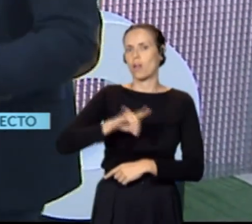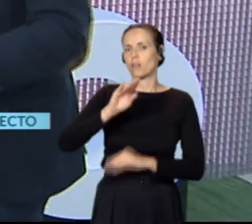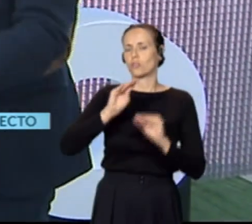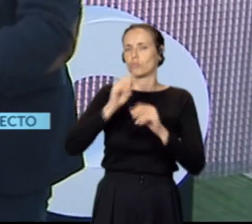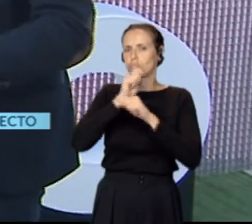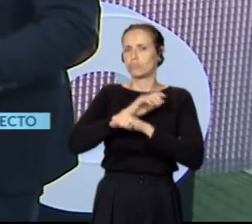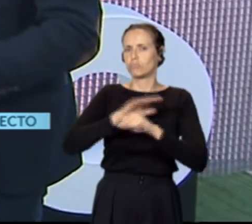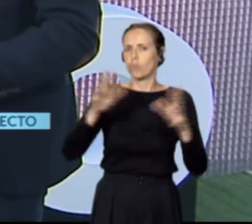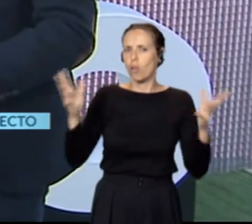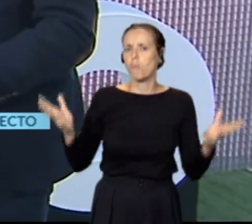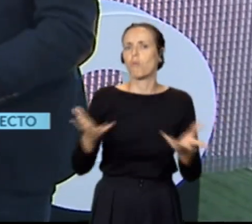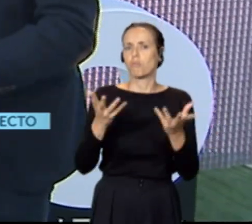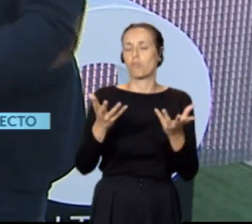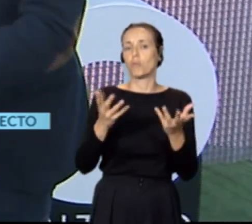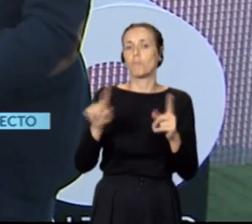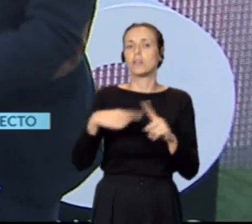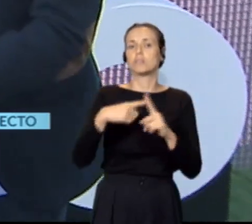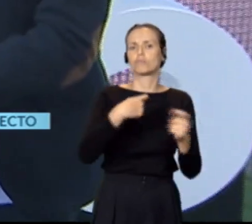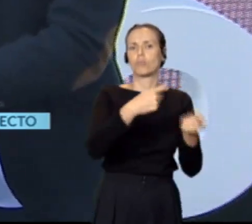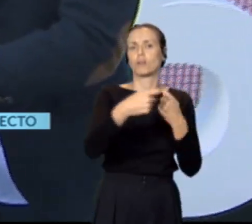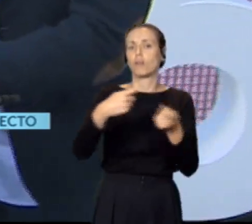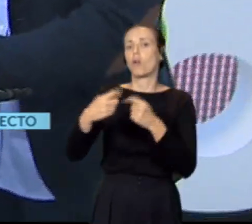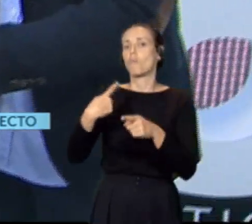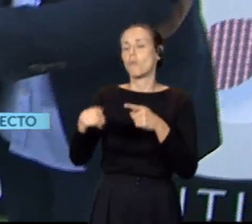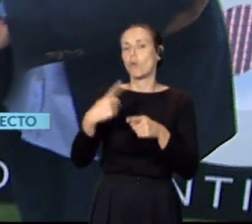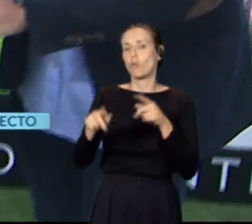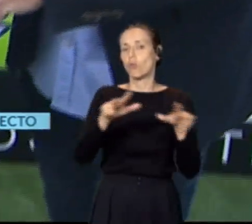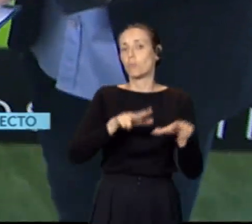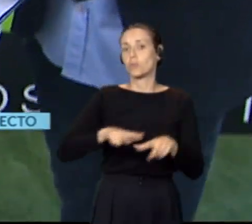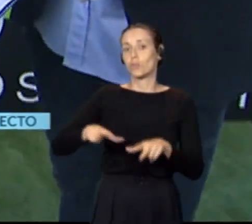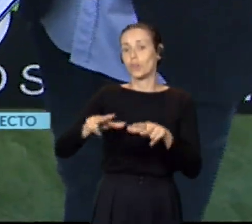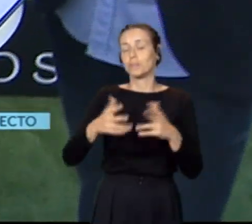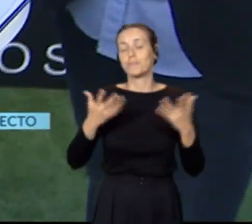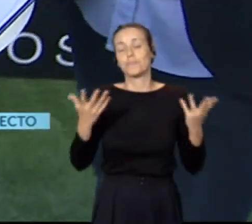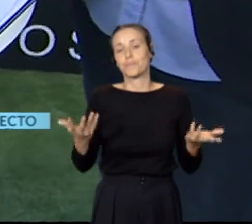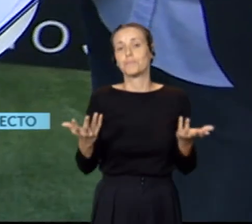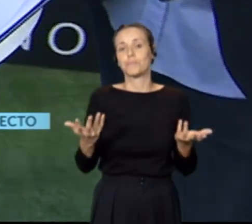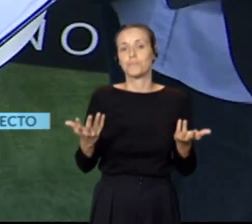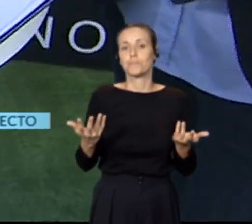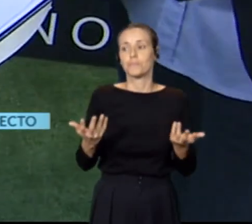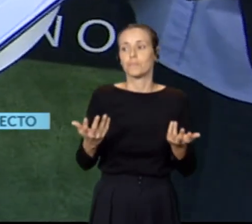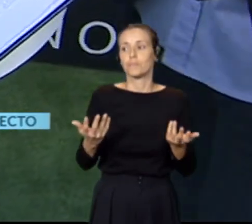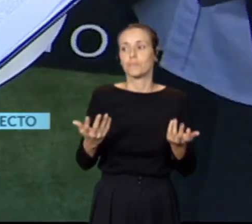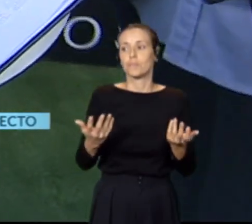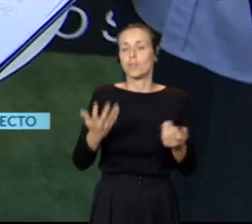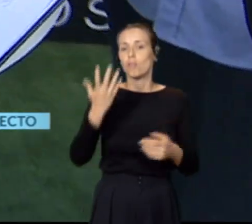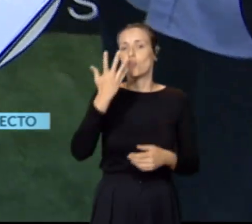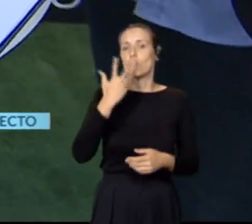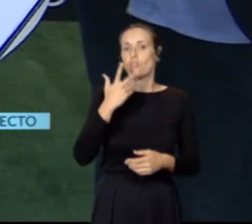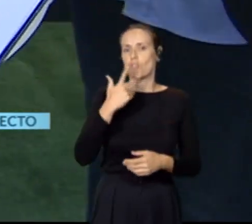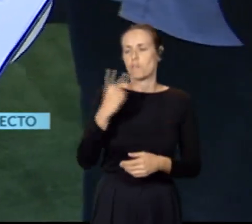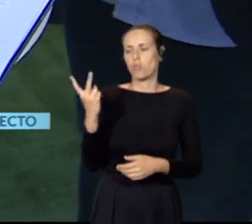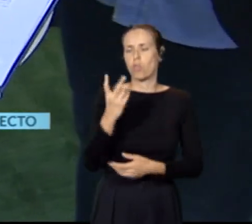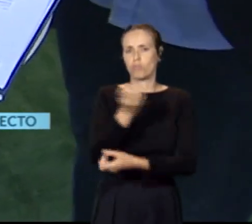producción difusión y comercialización de productos audiovisuales para ello se fomentará el intercambio de conocimientos de